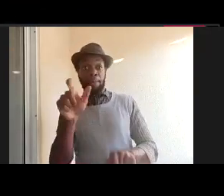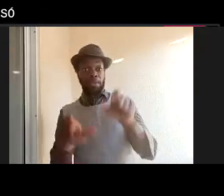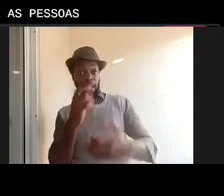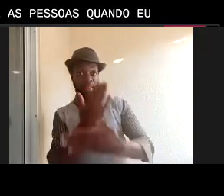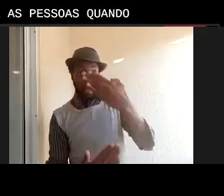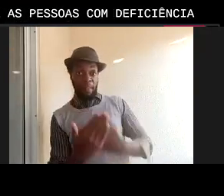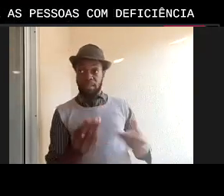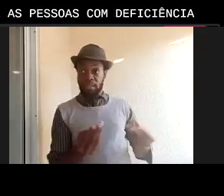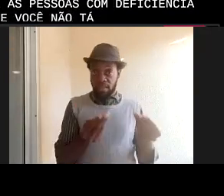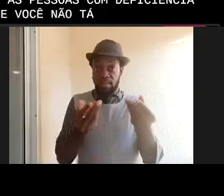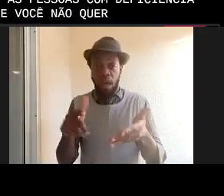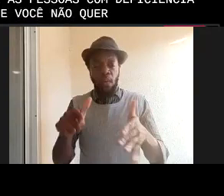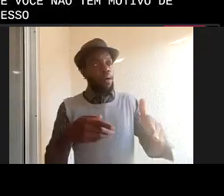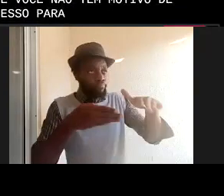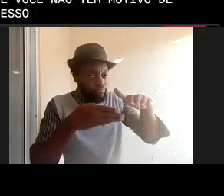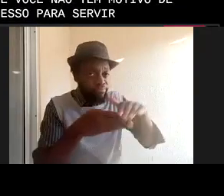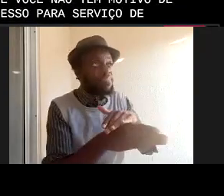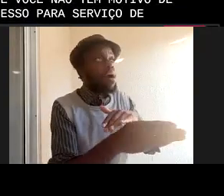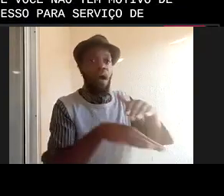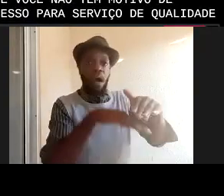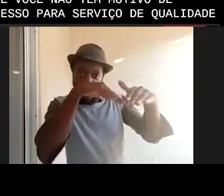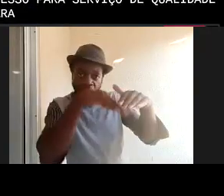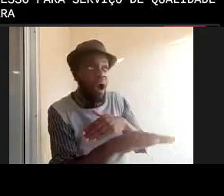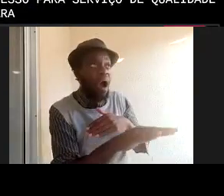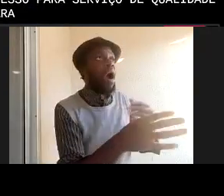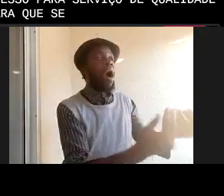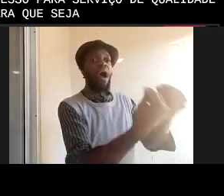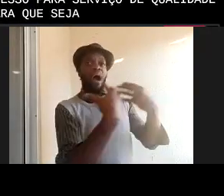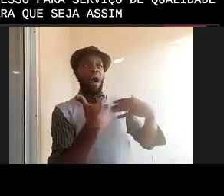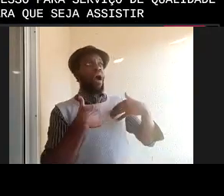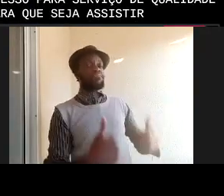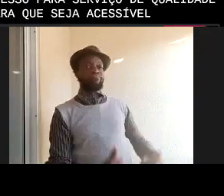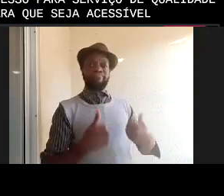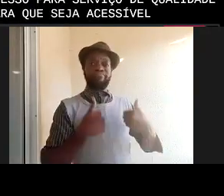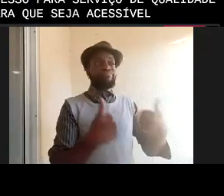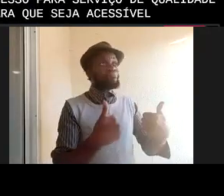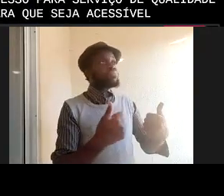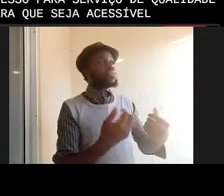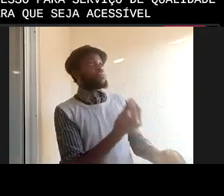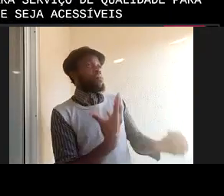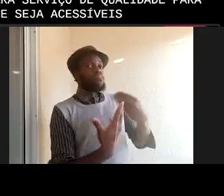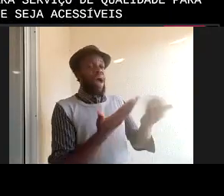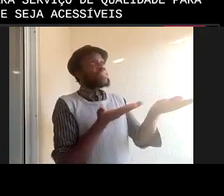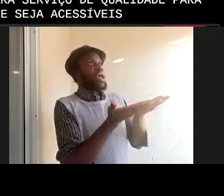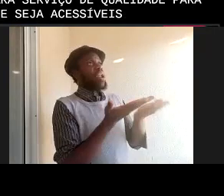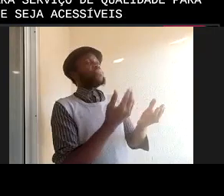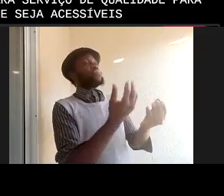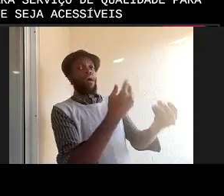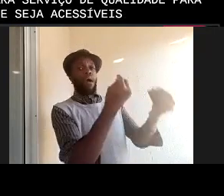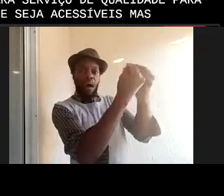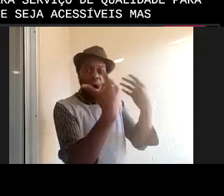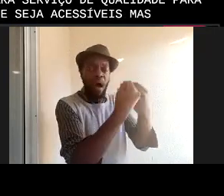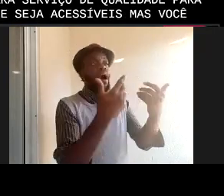a servicios de calidad, accesibles, con calidez, pero más aún es importante que